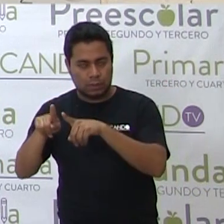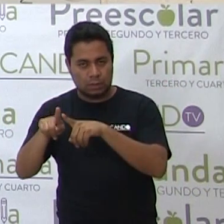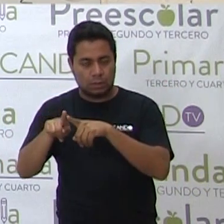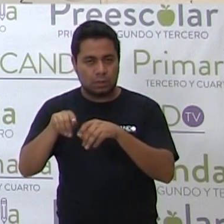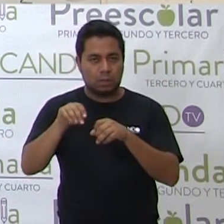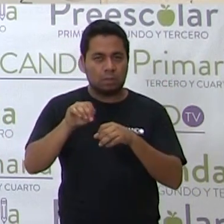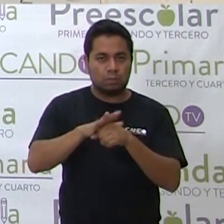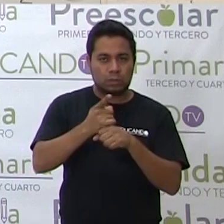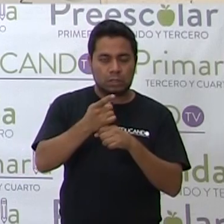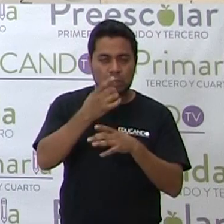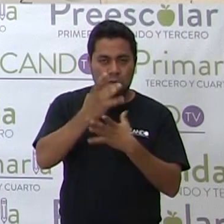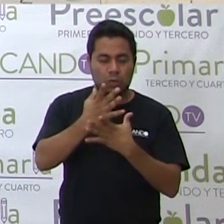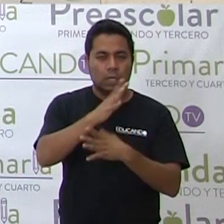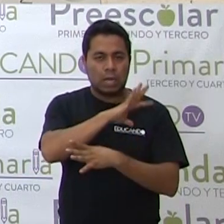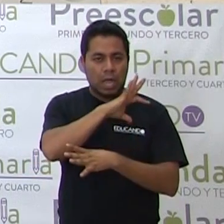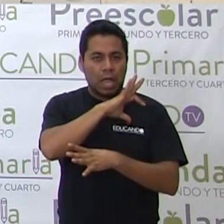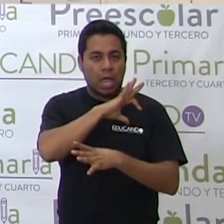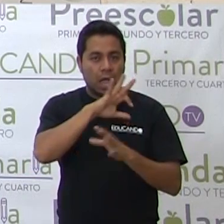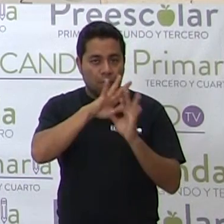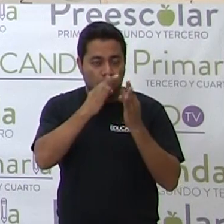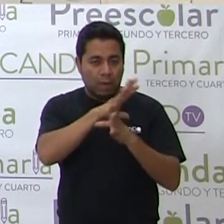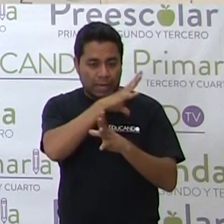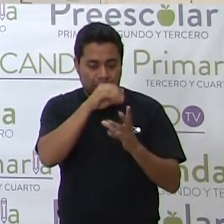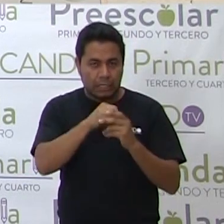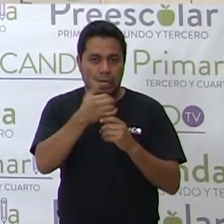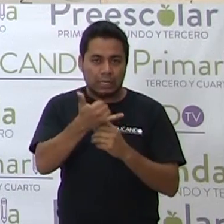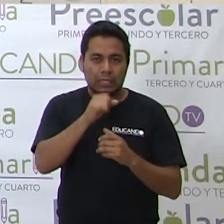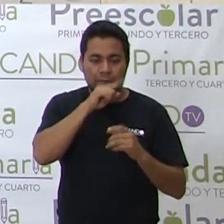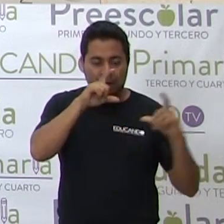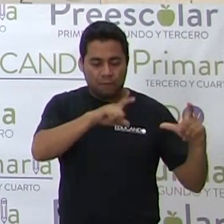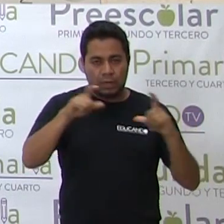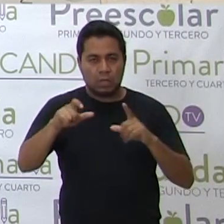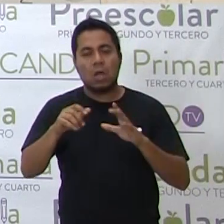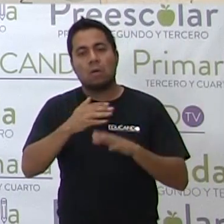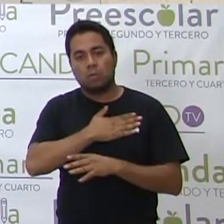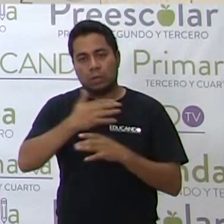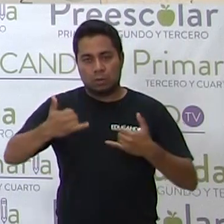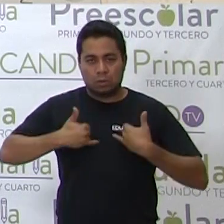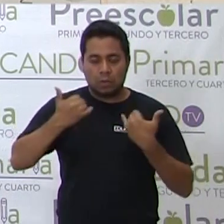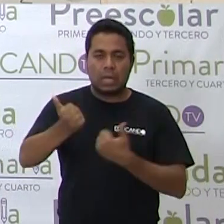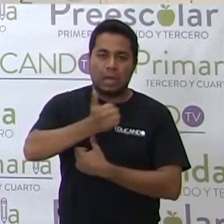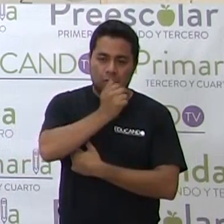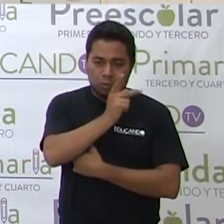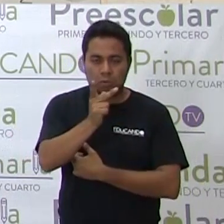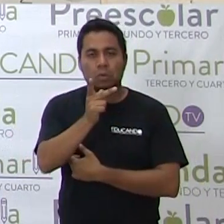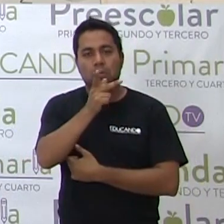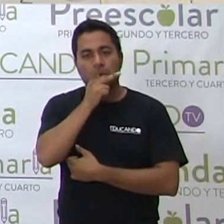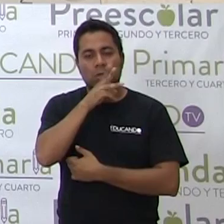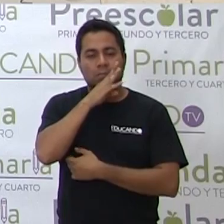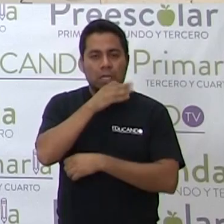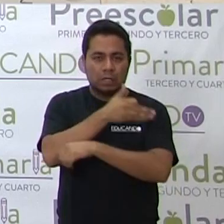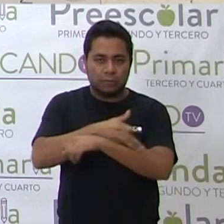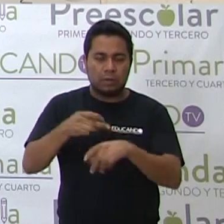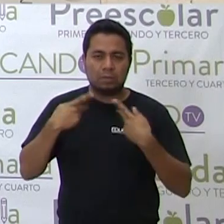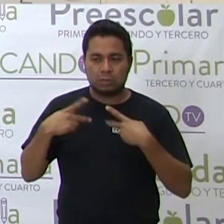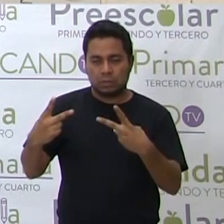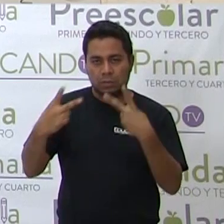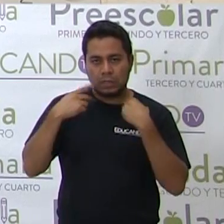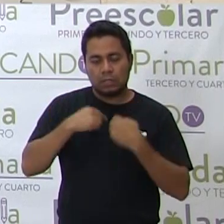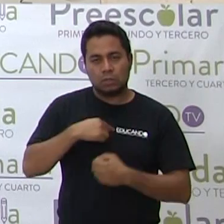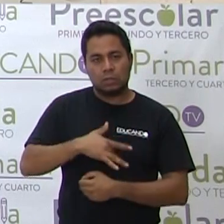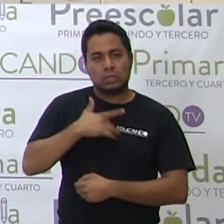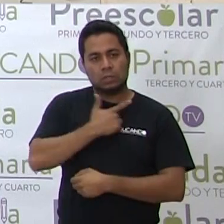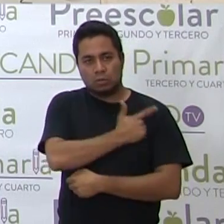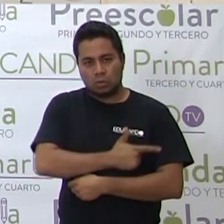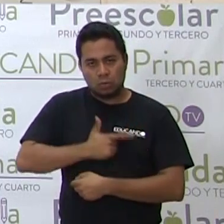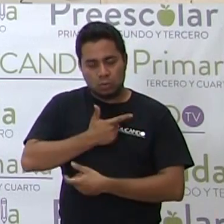por la fórmula general y por factorización bueno jóvenes alumnos padres de familia público televidente me dio mucho